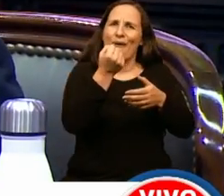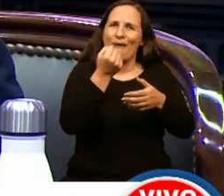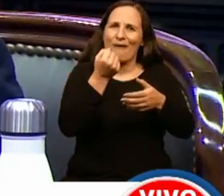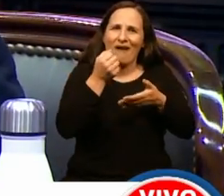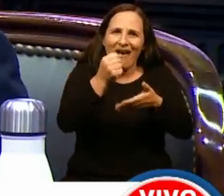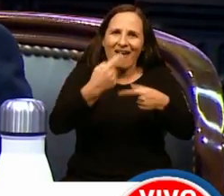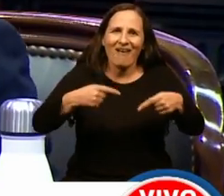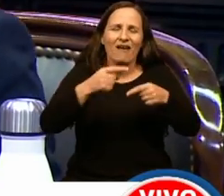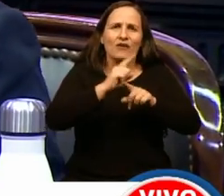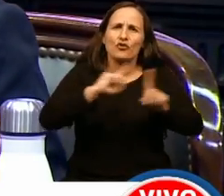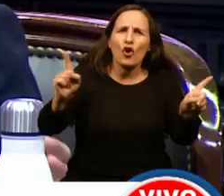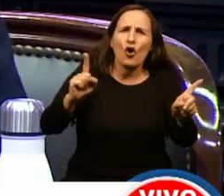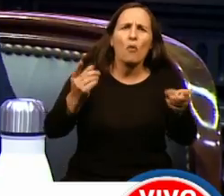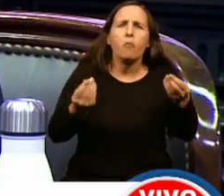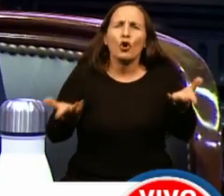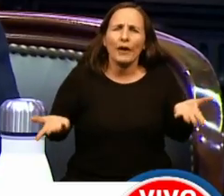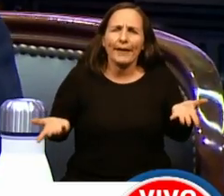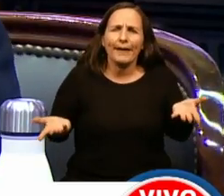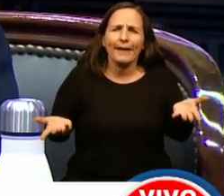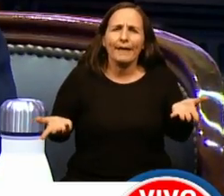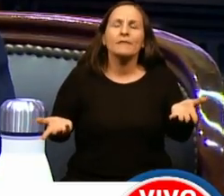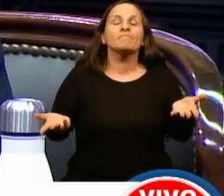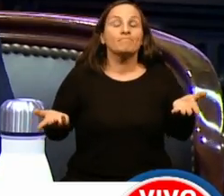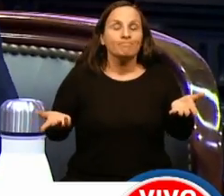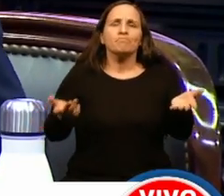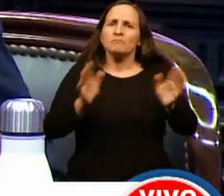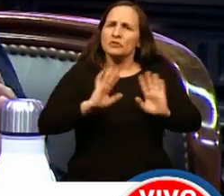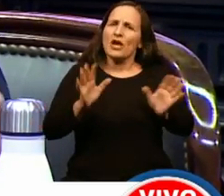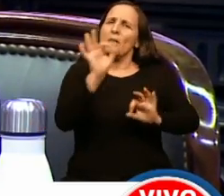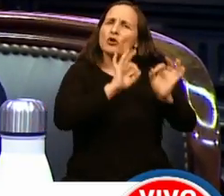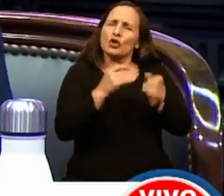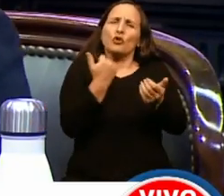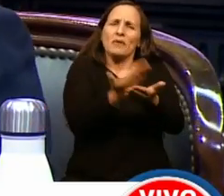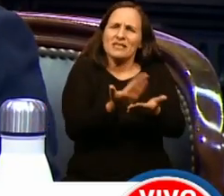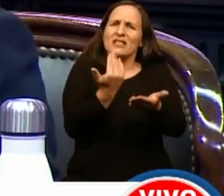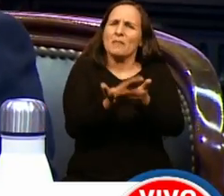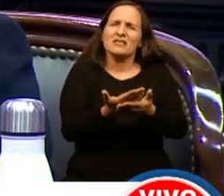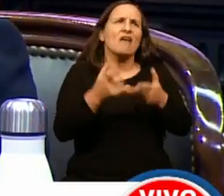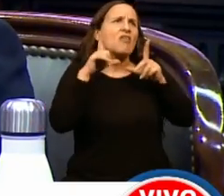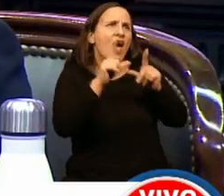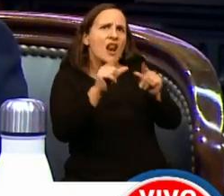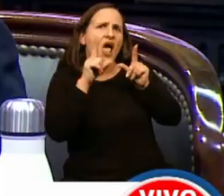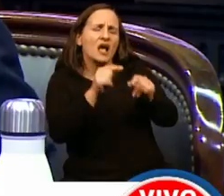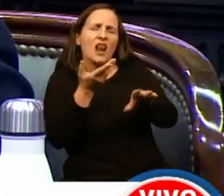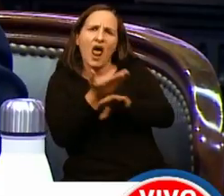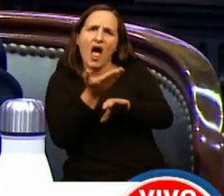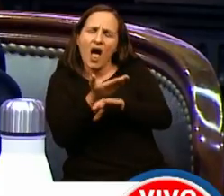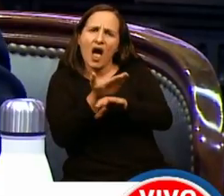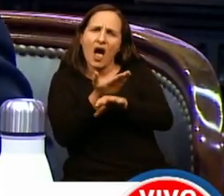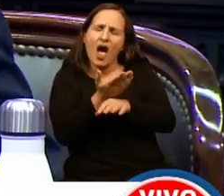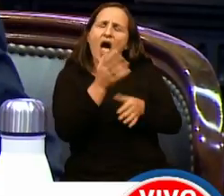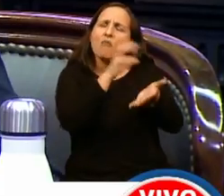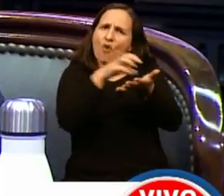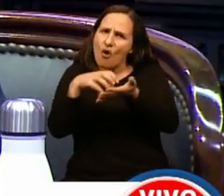beneficios y es a partir de eso que se han presentado proyectos es a partir de eso que han hecho reclamos nuestras